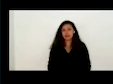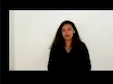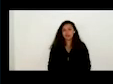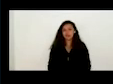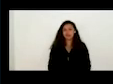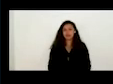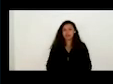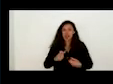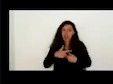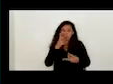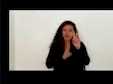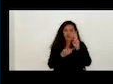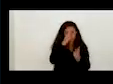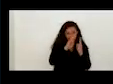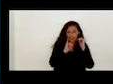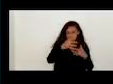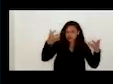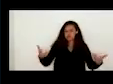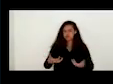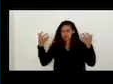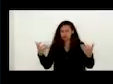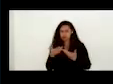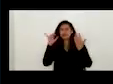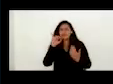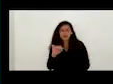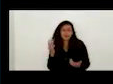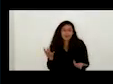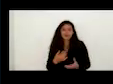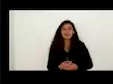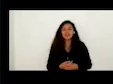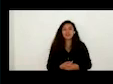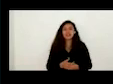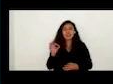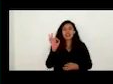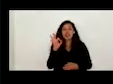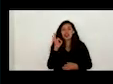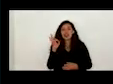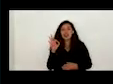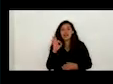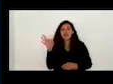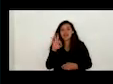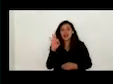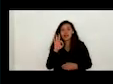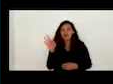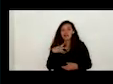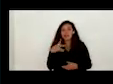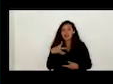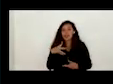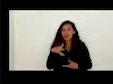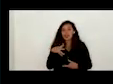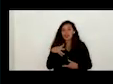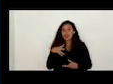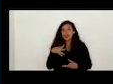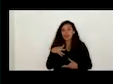Algo de verdura, sí, lechuga, yo diría tal vez hasta un poquito de ensalada de nopales, que son una verdura que normalmente siempre